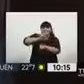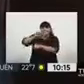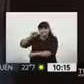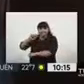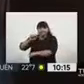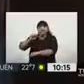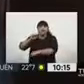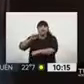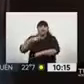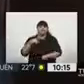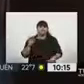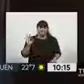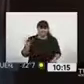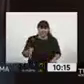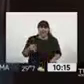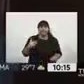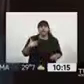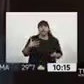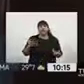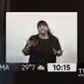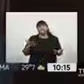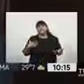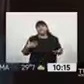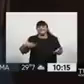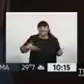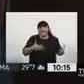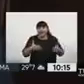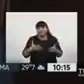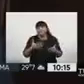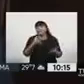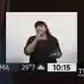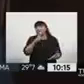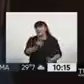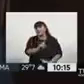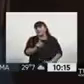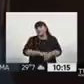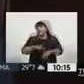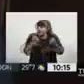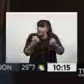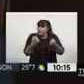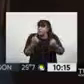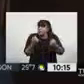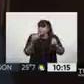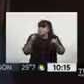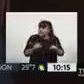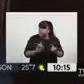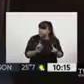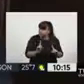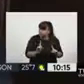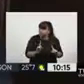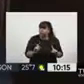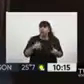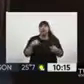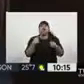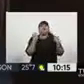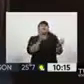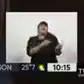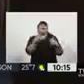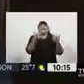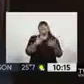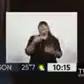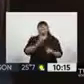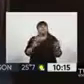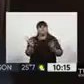sabemos que el camino no es fácil y se va a necesitar no menos esfuerzo, no regalarle nada a